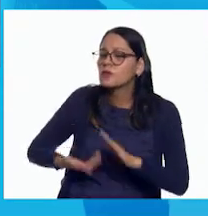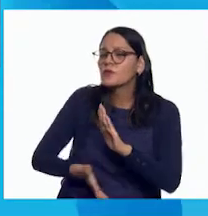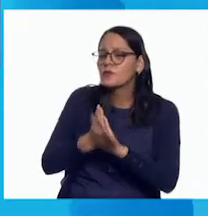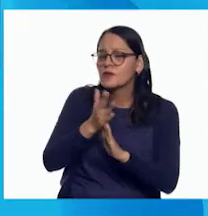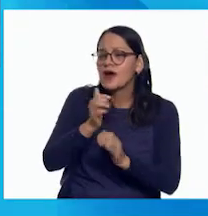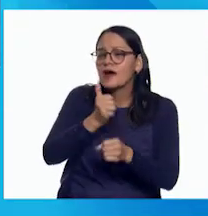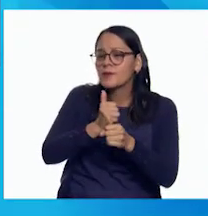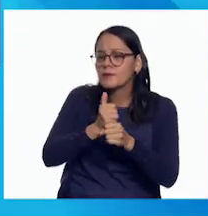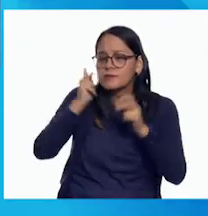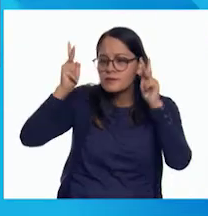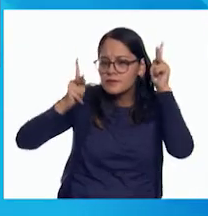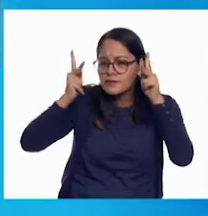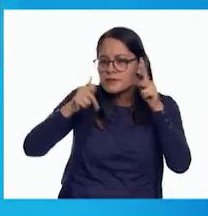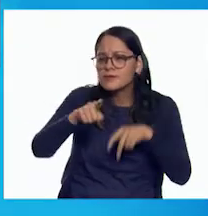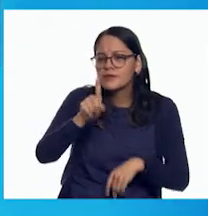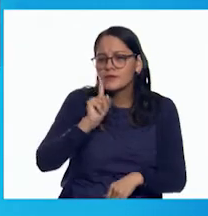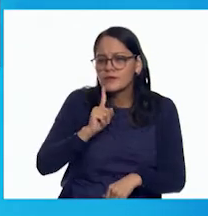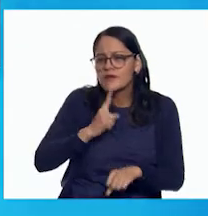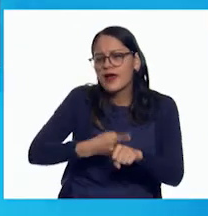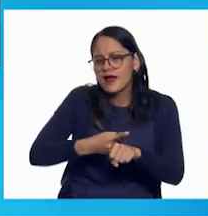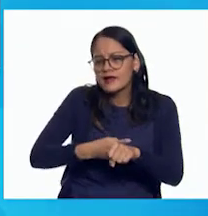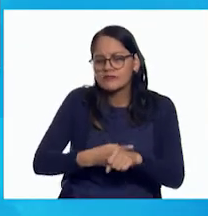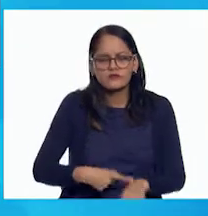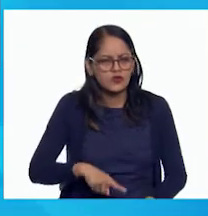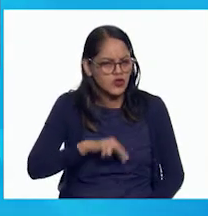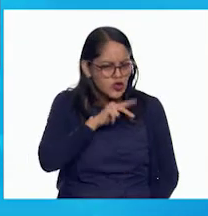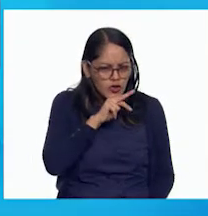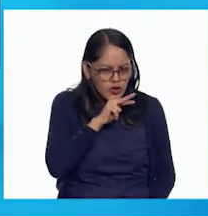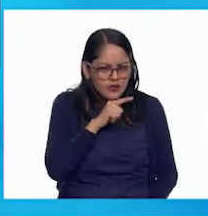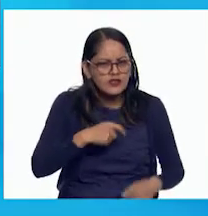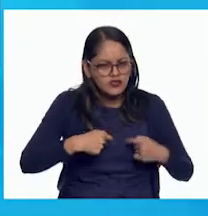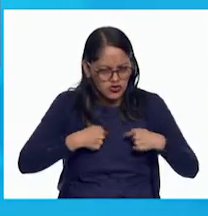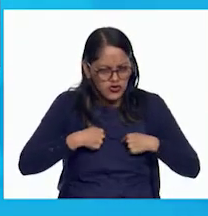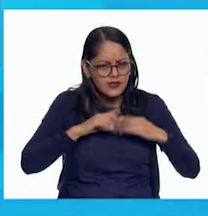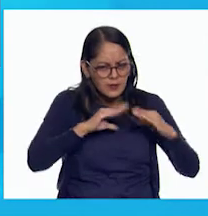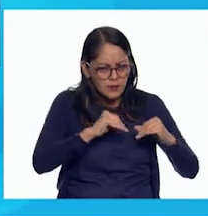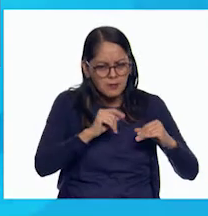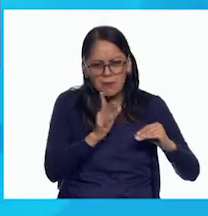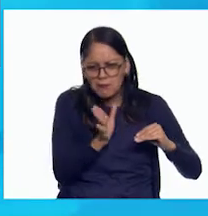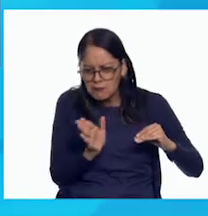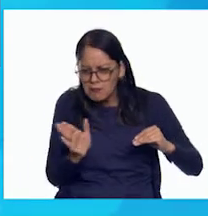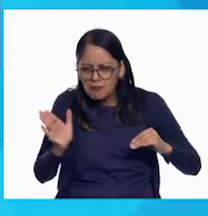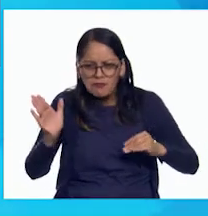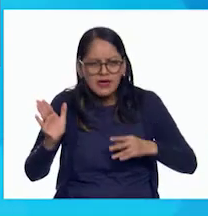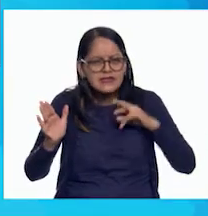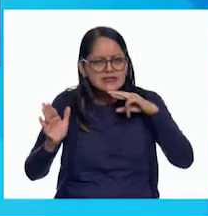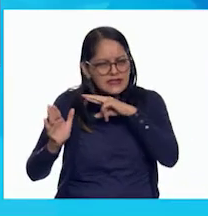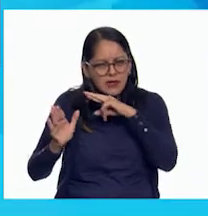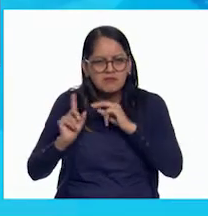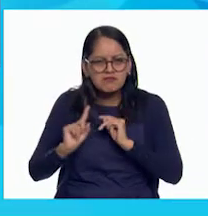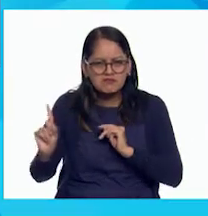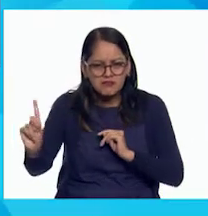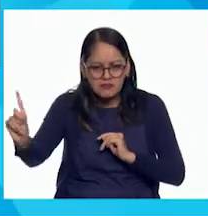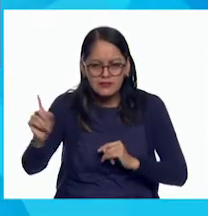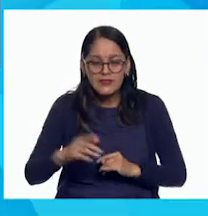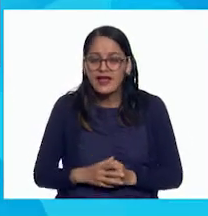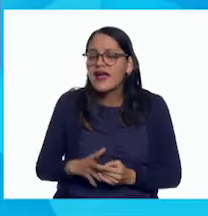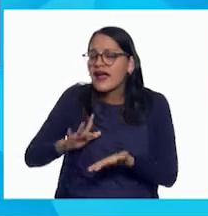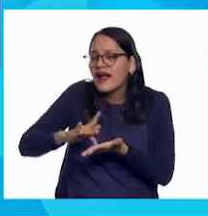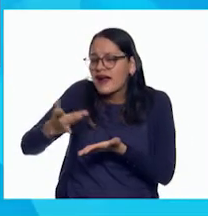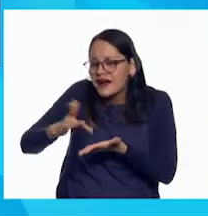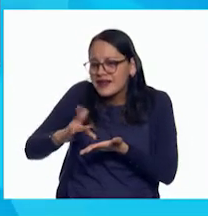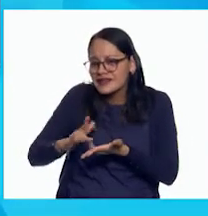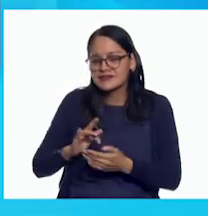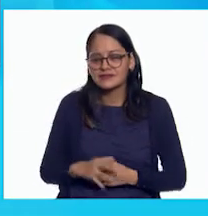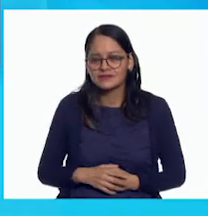abuelita que está enferma. No te preocupes, yo te voy a enseñar un camino más corto para que llegues rápido. Gracias, señor